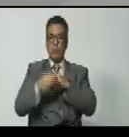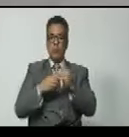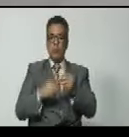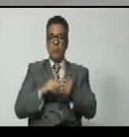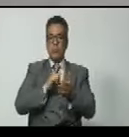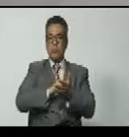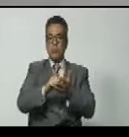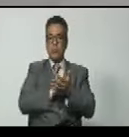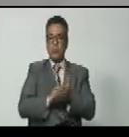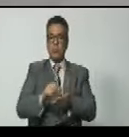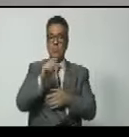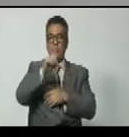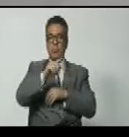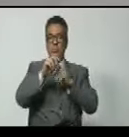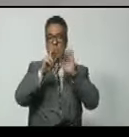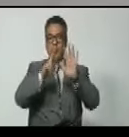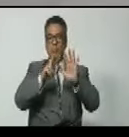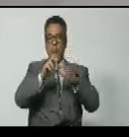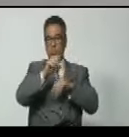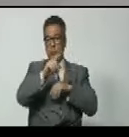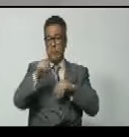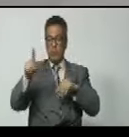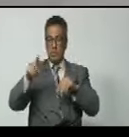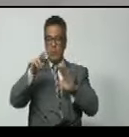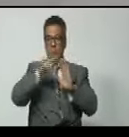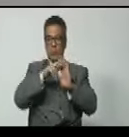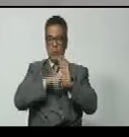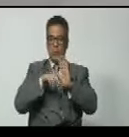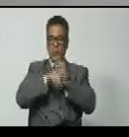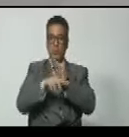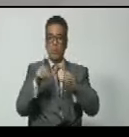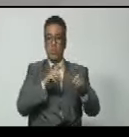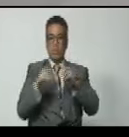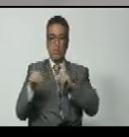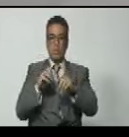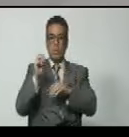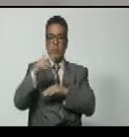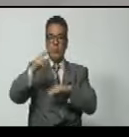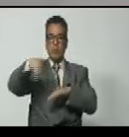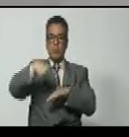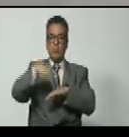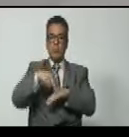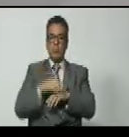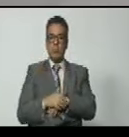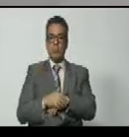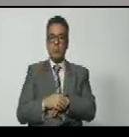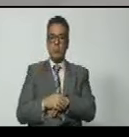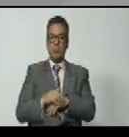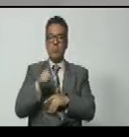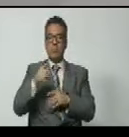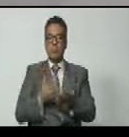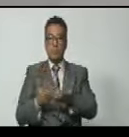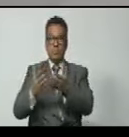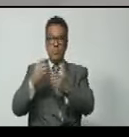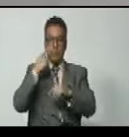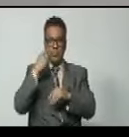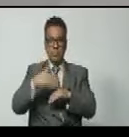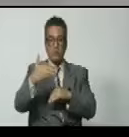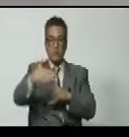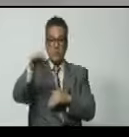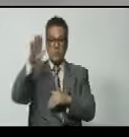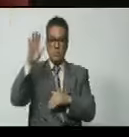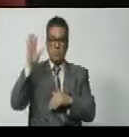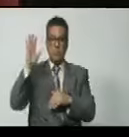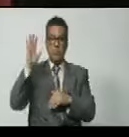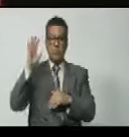que está establecido en el artículo 111 del Reglamento Interior y de Debates de la Asamblea Nacional, sírvanse manifestarlo con la